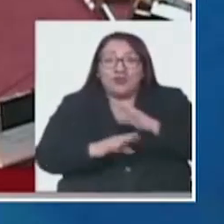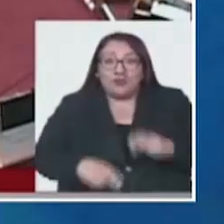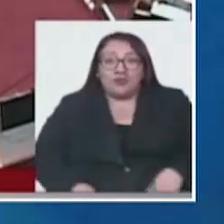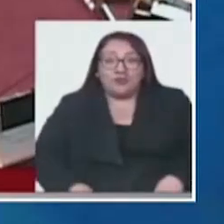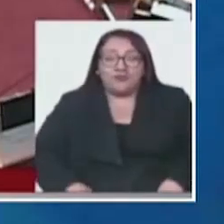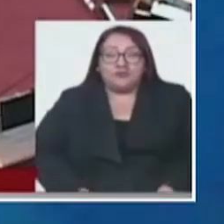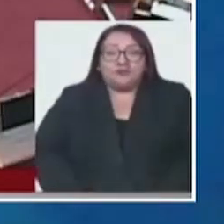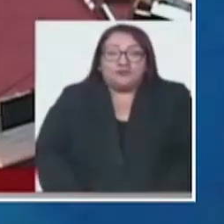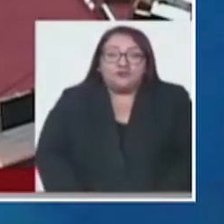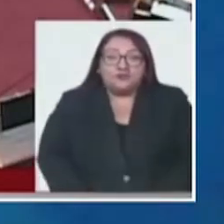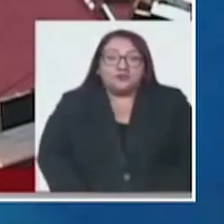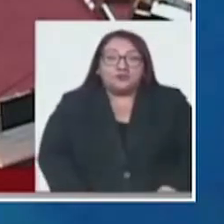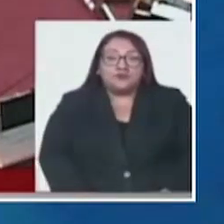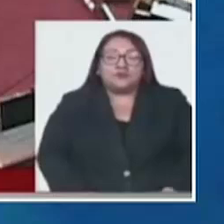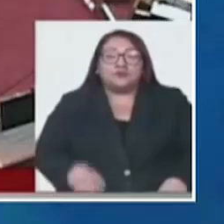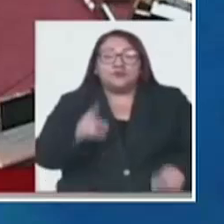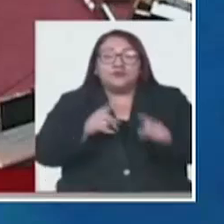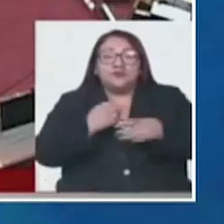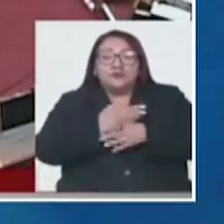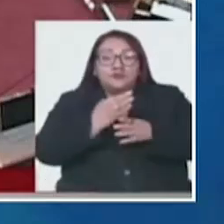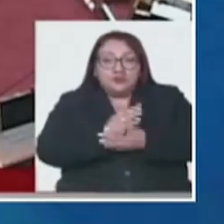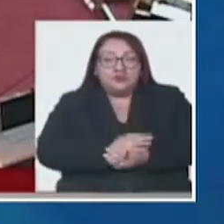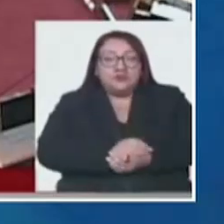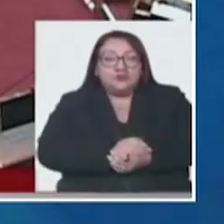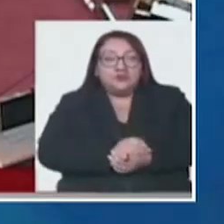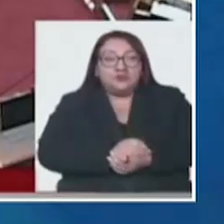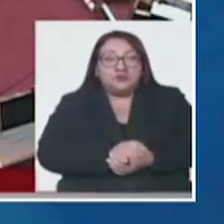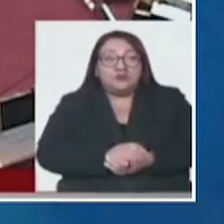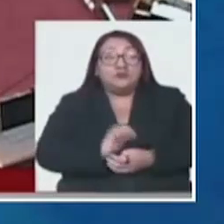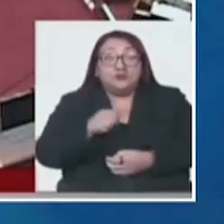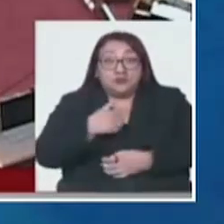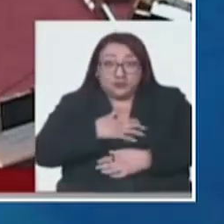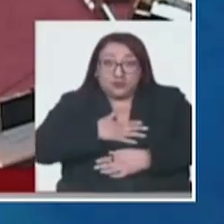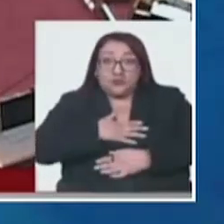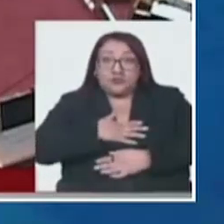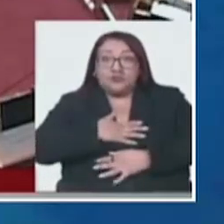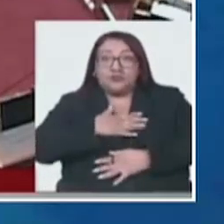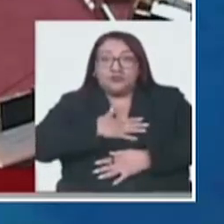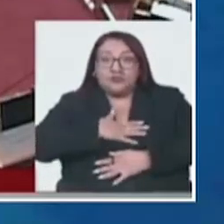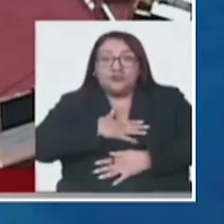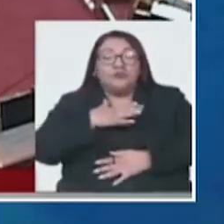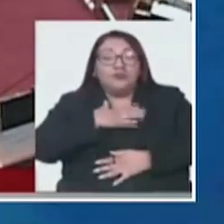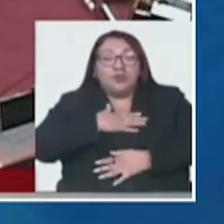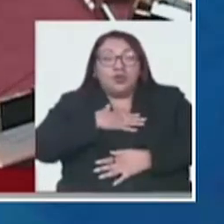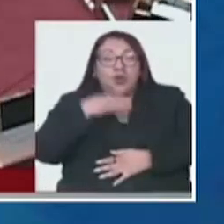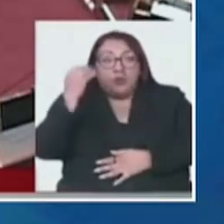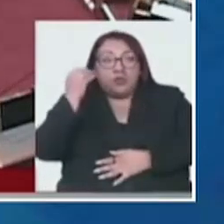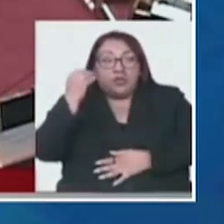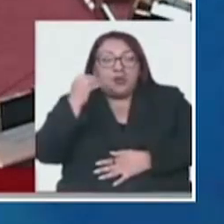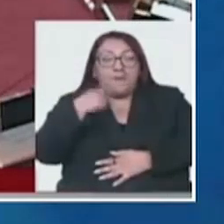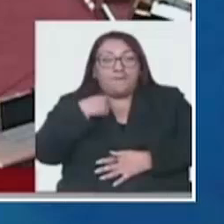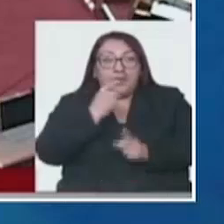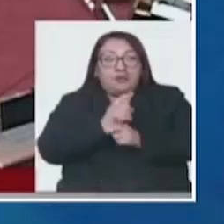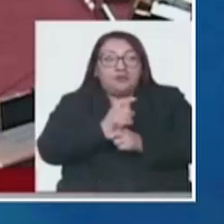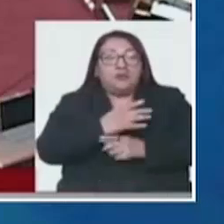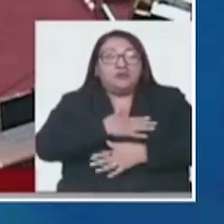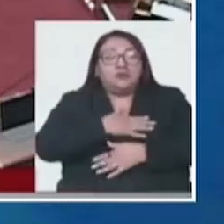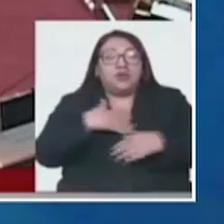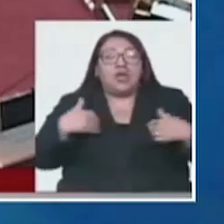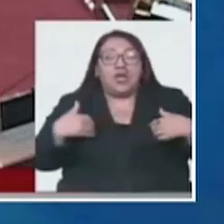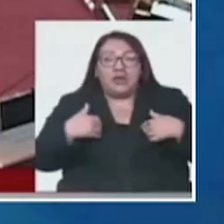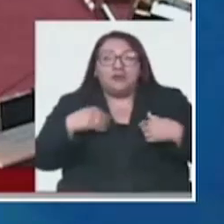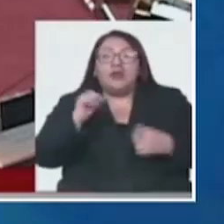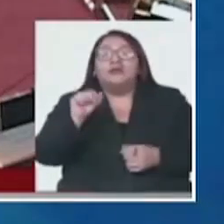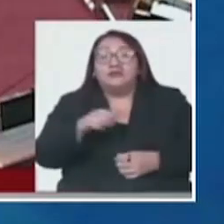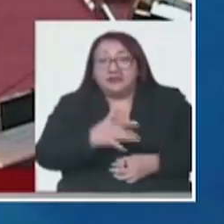las cosas, así es como se llenan los bolsillos y se sirven estos servidores públicos del